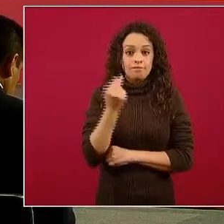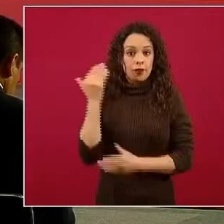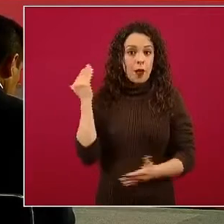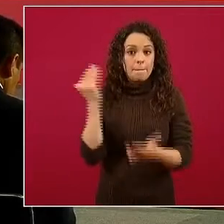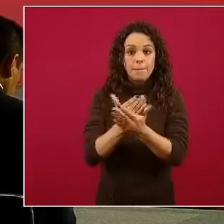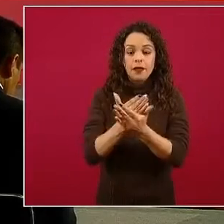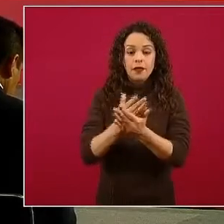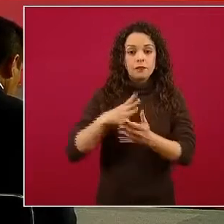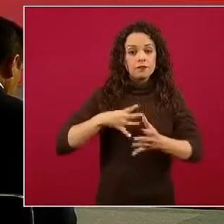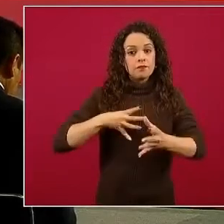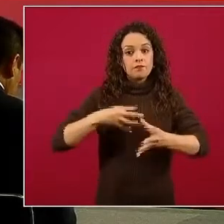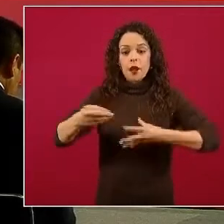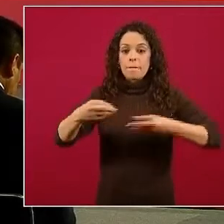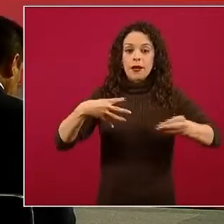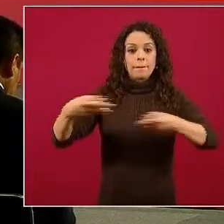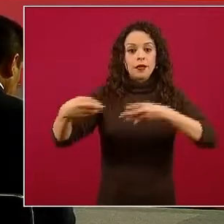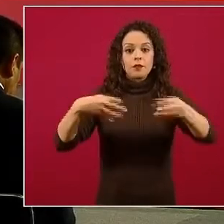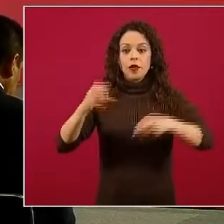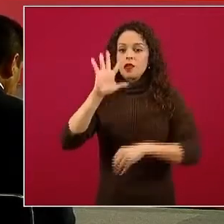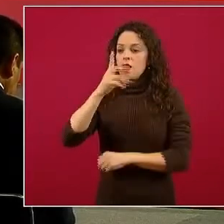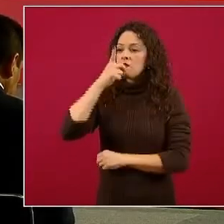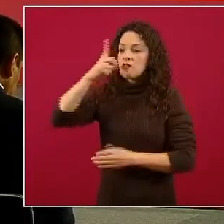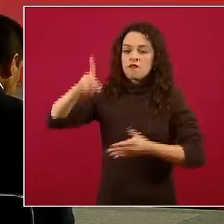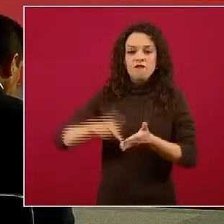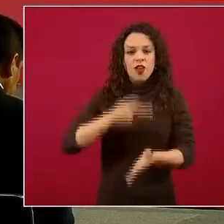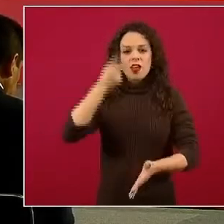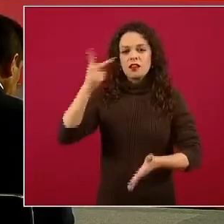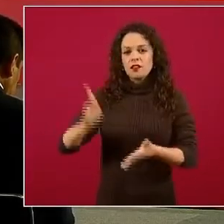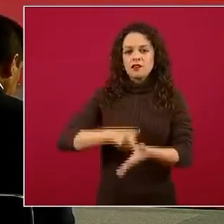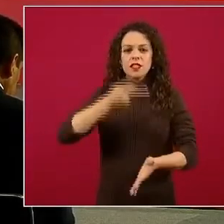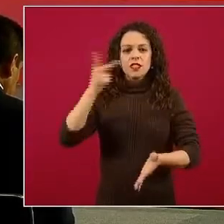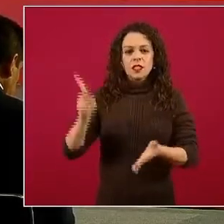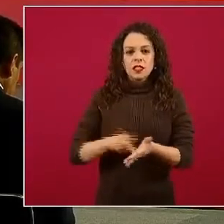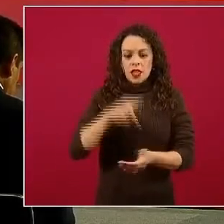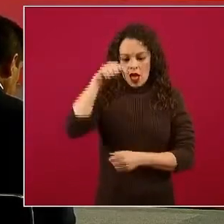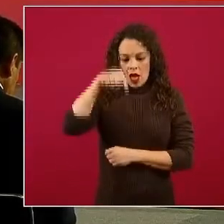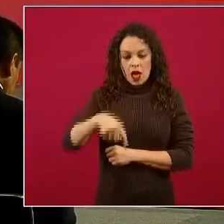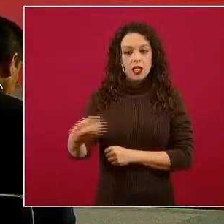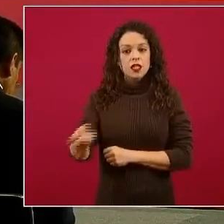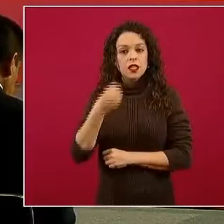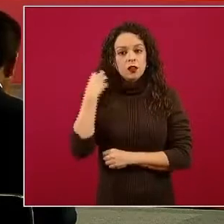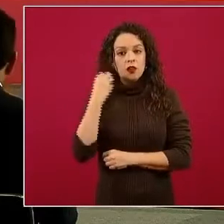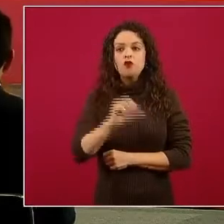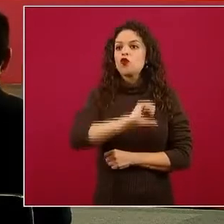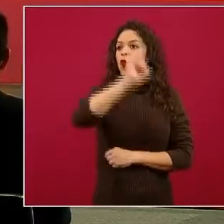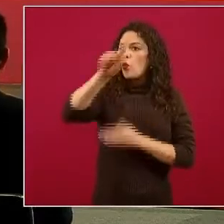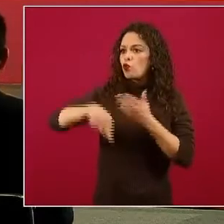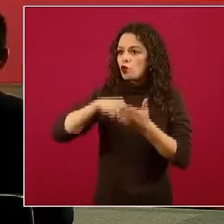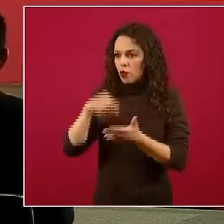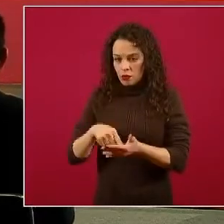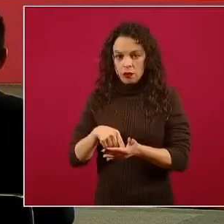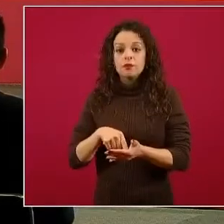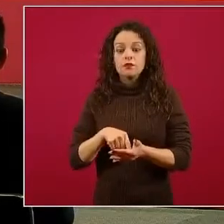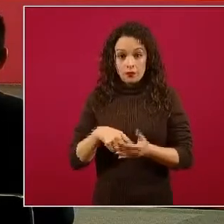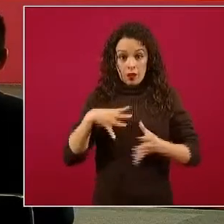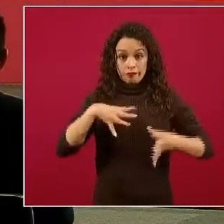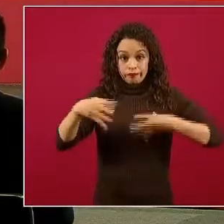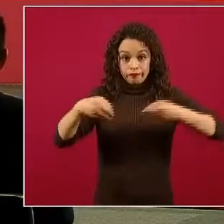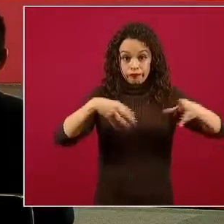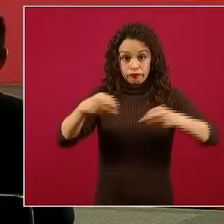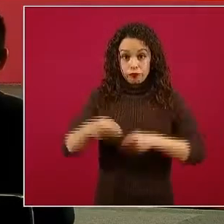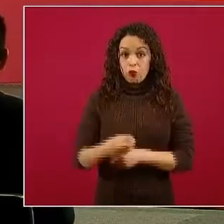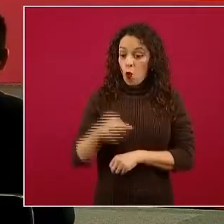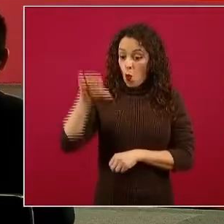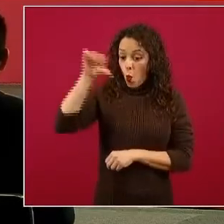contagios. Hemos explicado en innumerables ocasiones en esta conferencia y otros foros que los contagios no se detienen de un día para